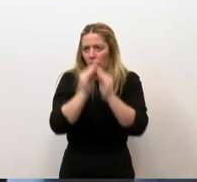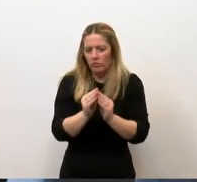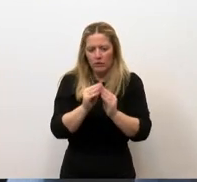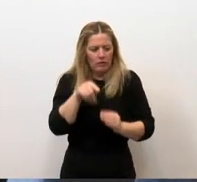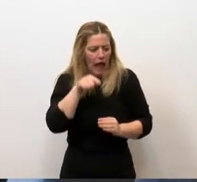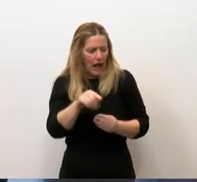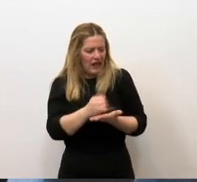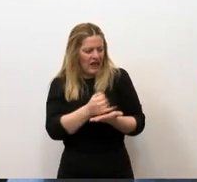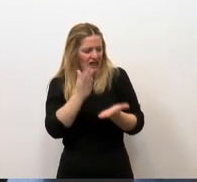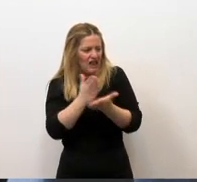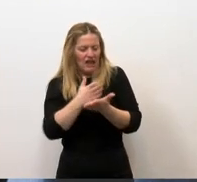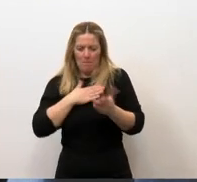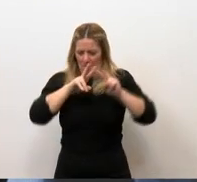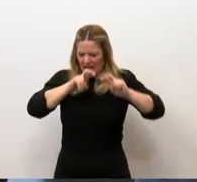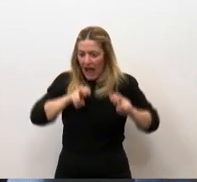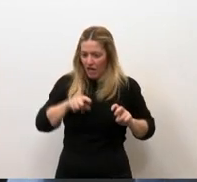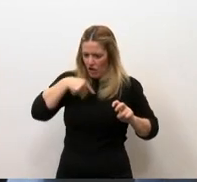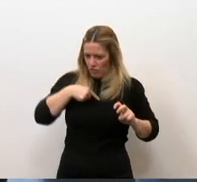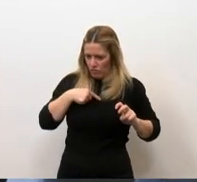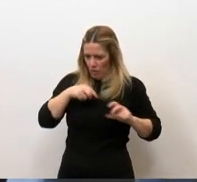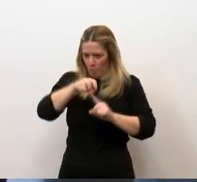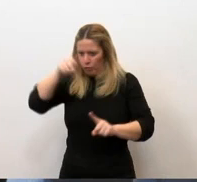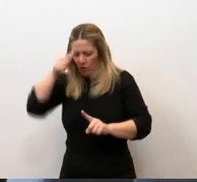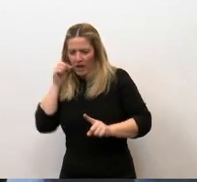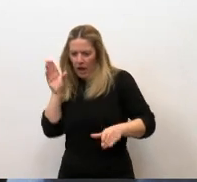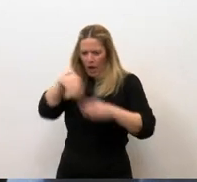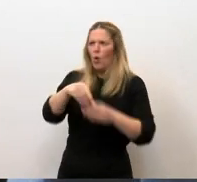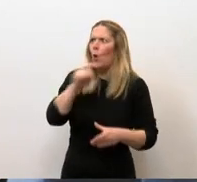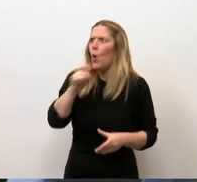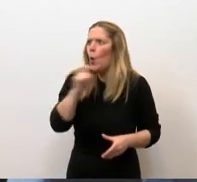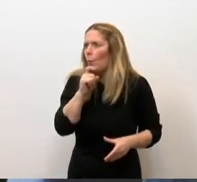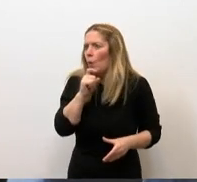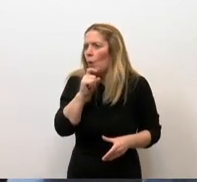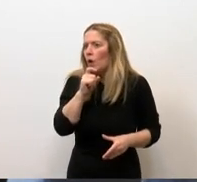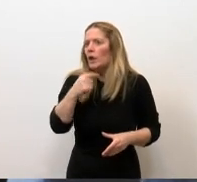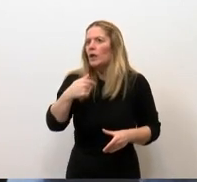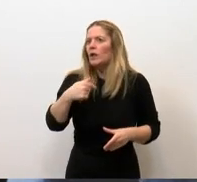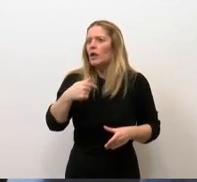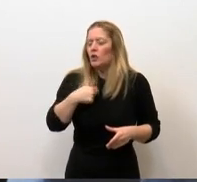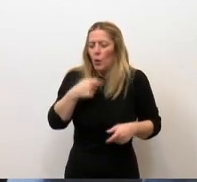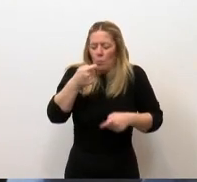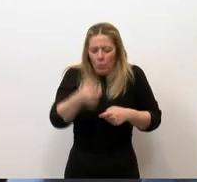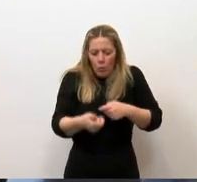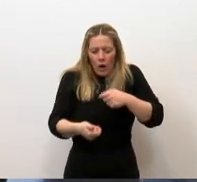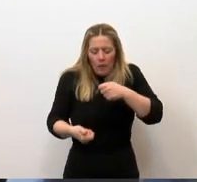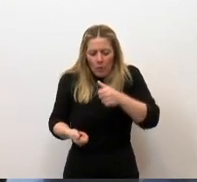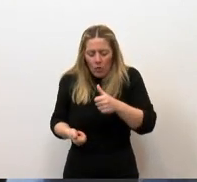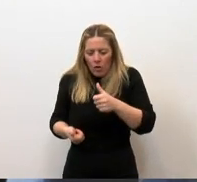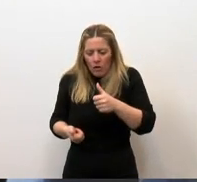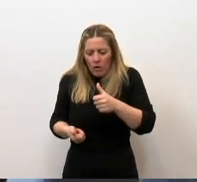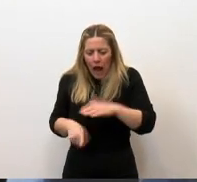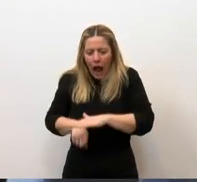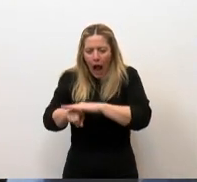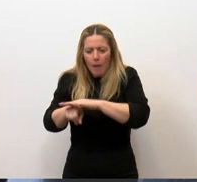género en mi investigación? Bueno, si voy escalando, al final sí que habrá